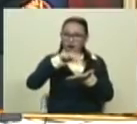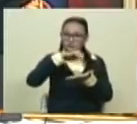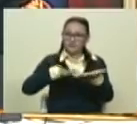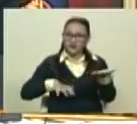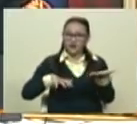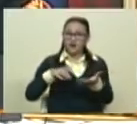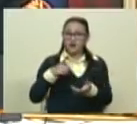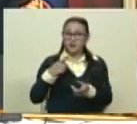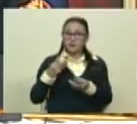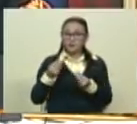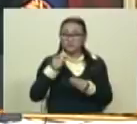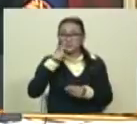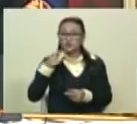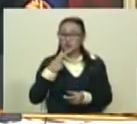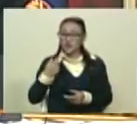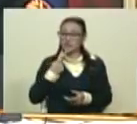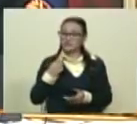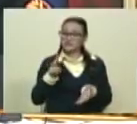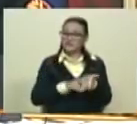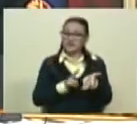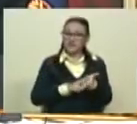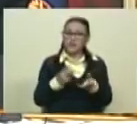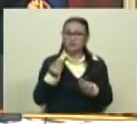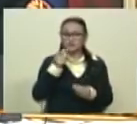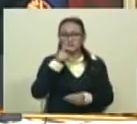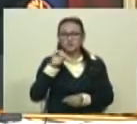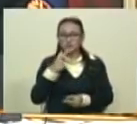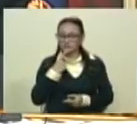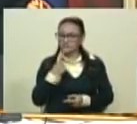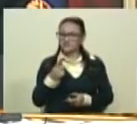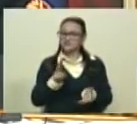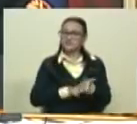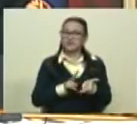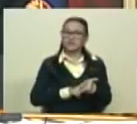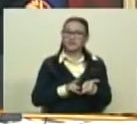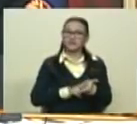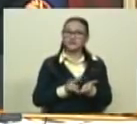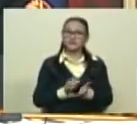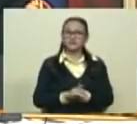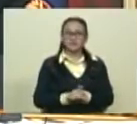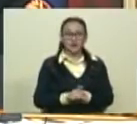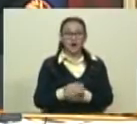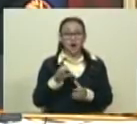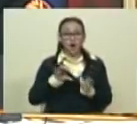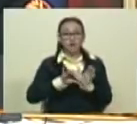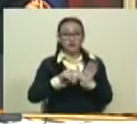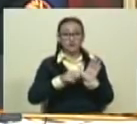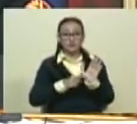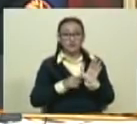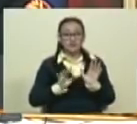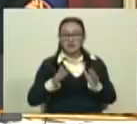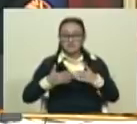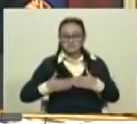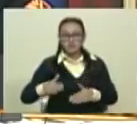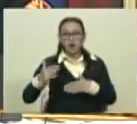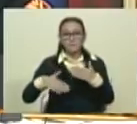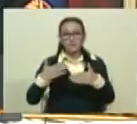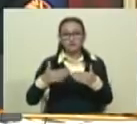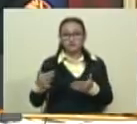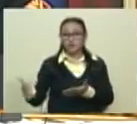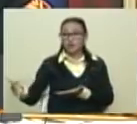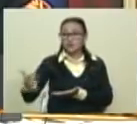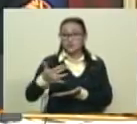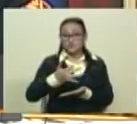que quieren decir su verdad. Muchos de los victimarios quieren decir su verdad. Así que la constituyente ya arrancó el proceso de